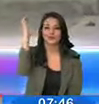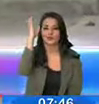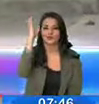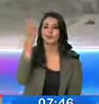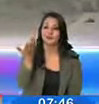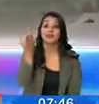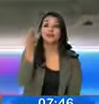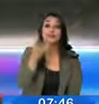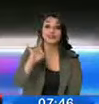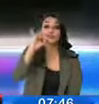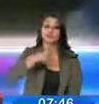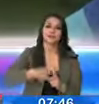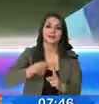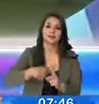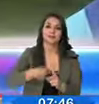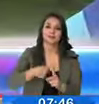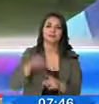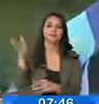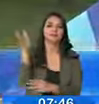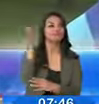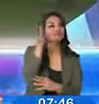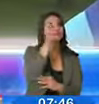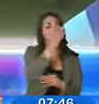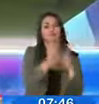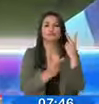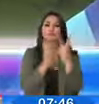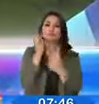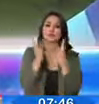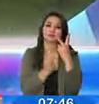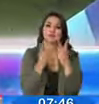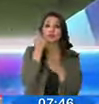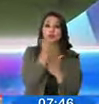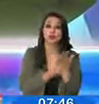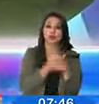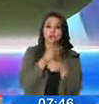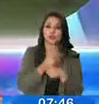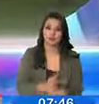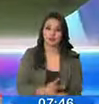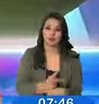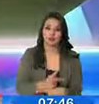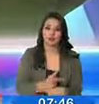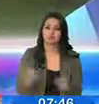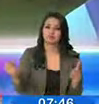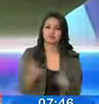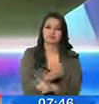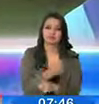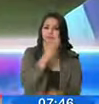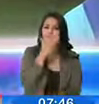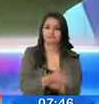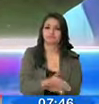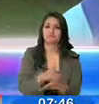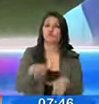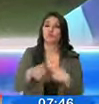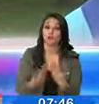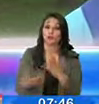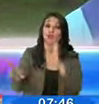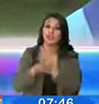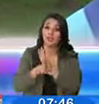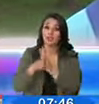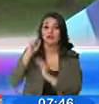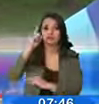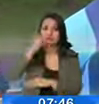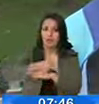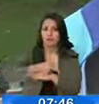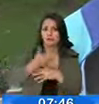por 18 meses. Para poder luchar mucho más por la prevención, por la erradicación de la violencia de género a través de políticas públicas que realmente sean